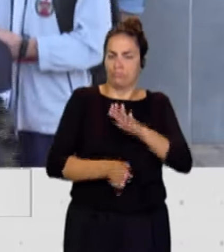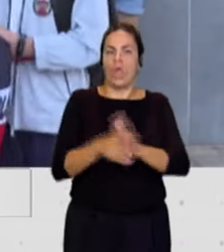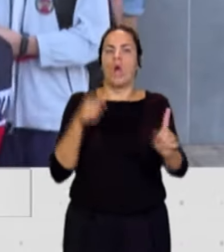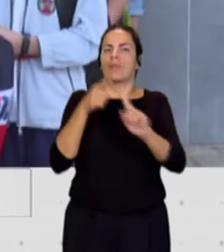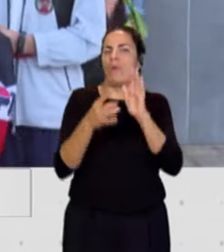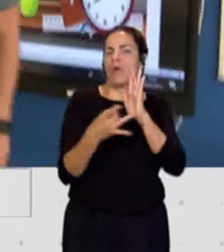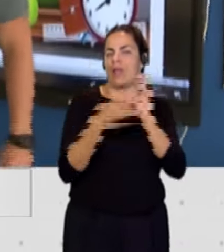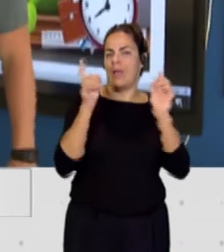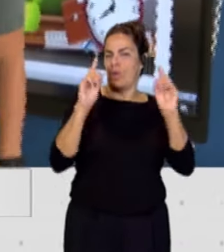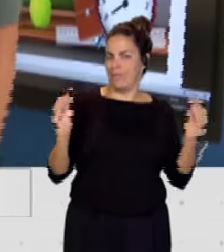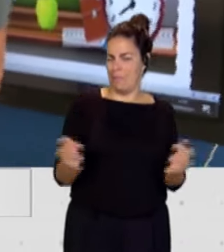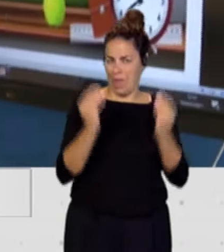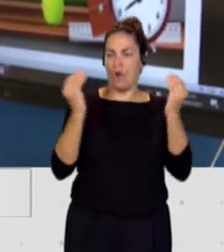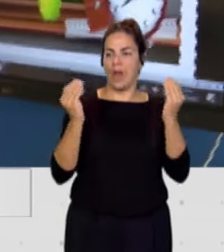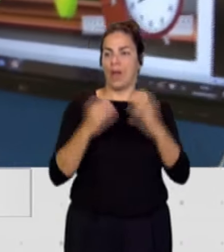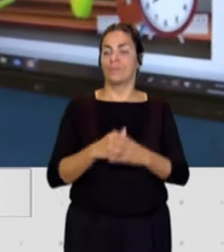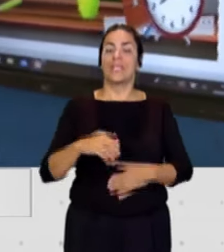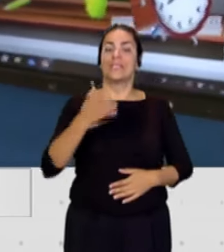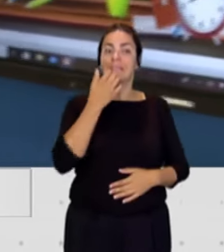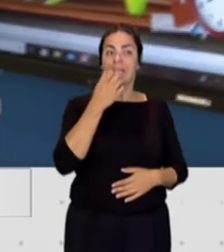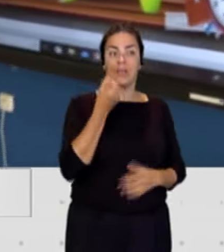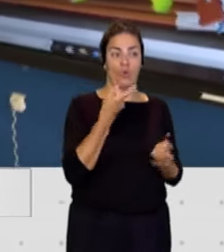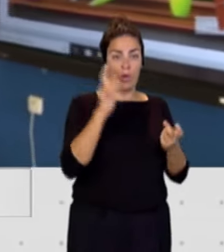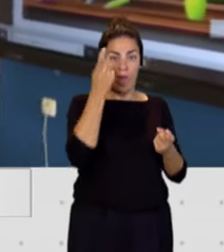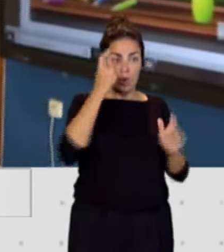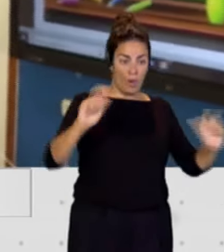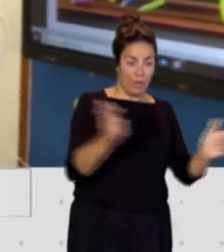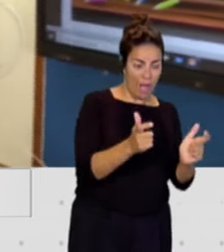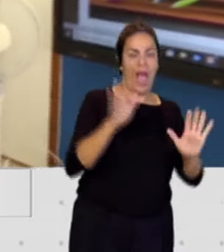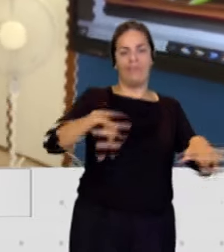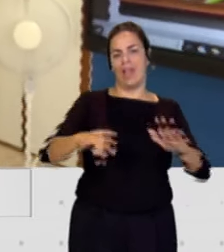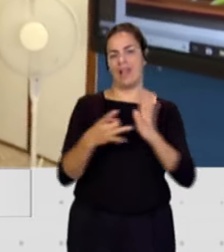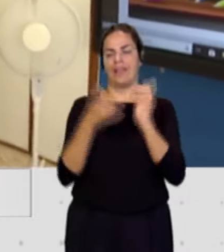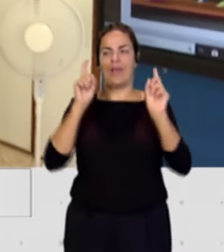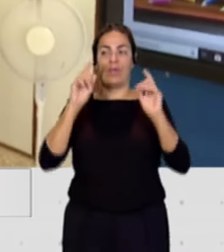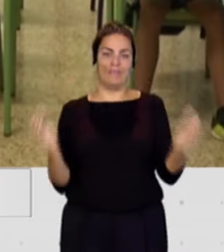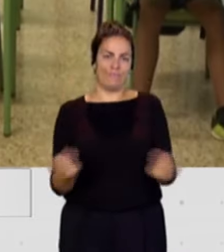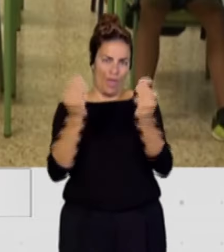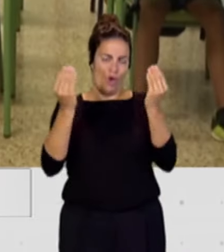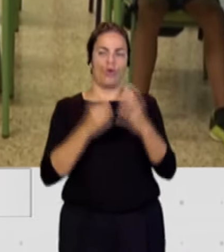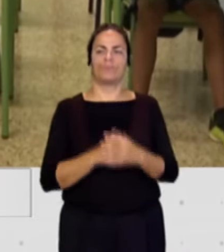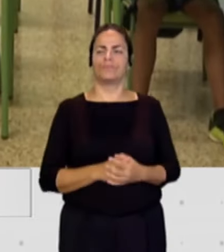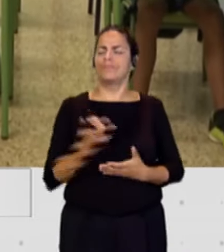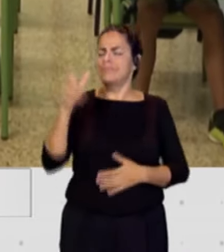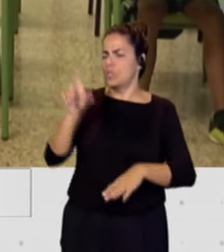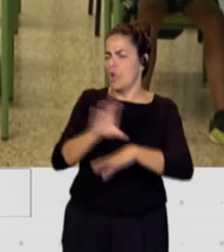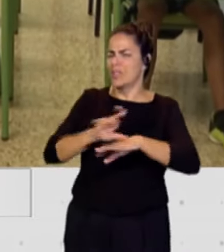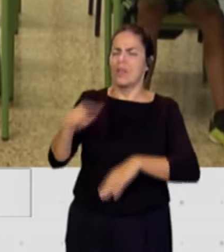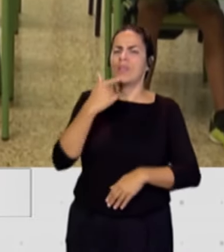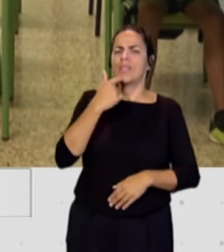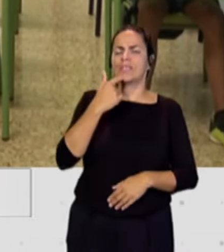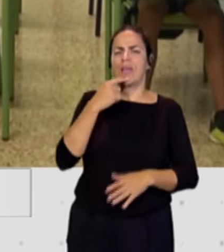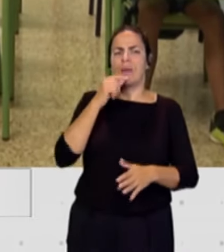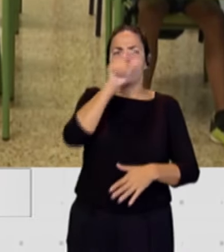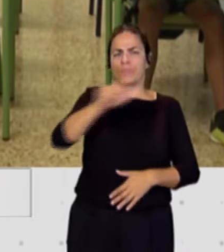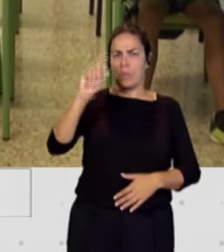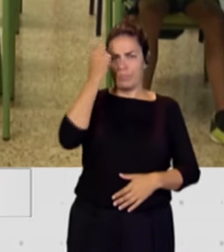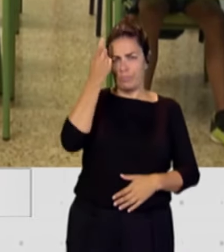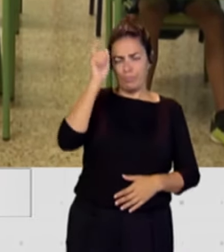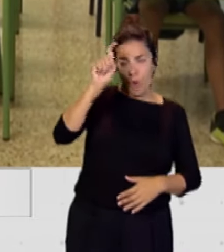educativa la bajada de ratio influye también en la calidad educativa consejero esa eh ese anuncio que ha hecho usted de contratación de más de 200 profesores y